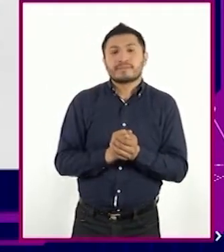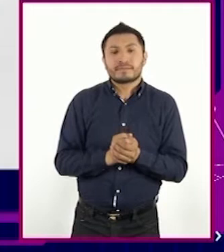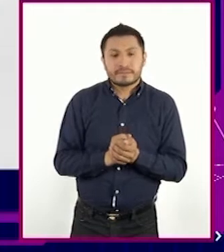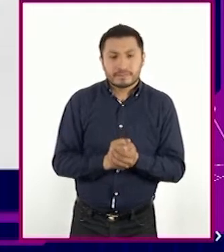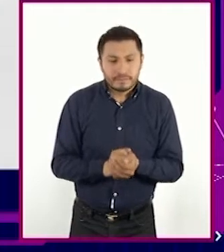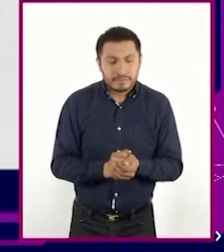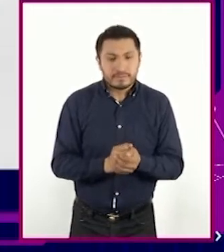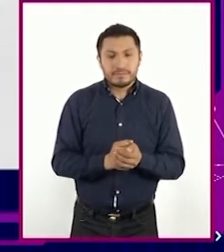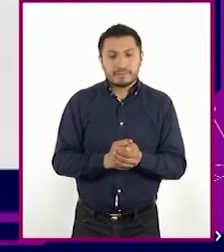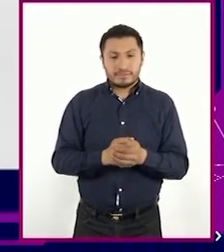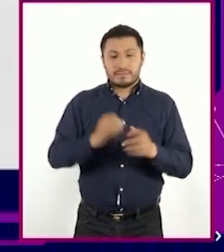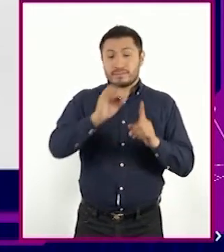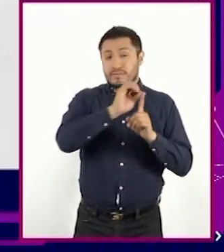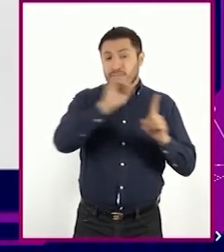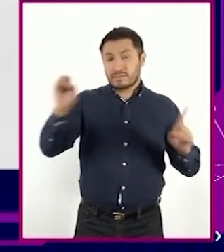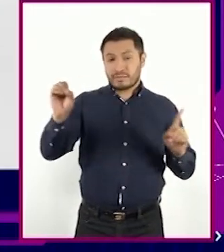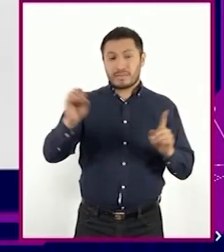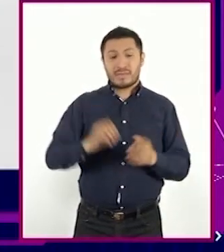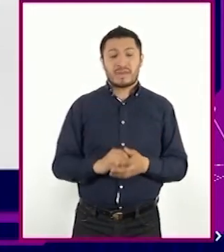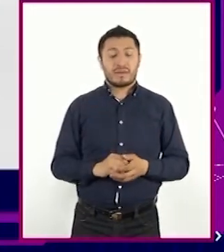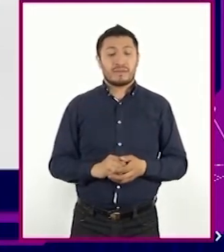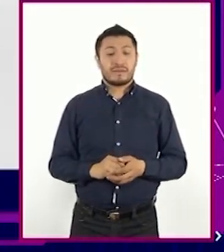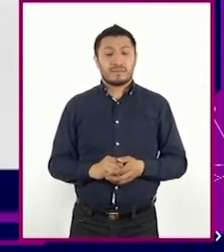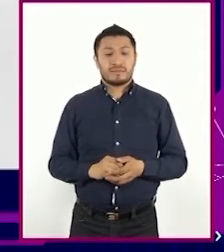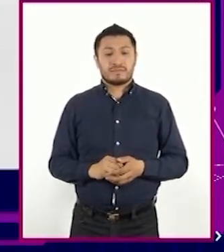Terminemos de ordenar los demás datos.